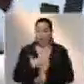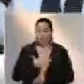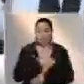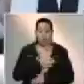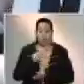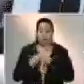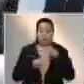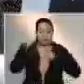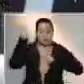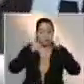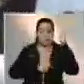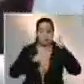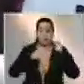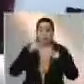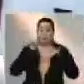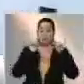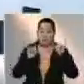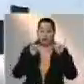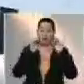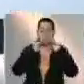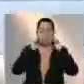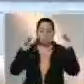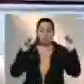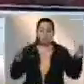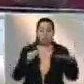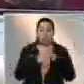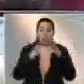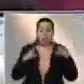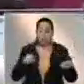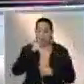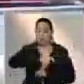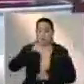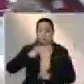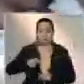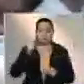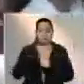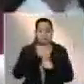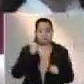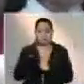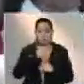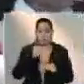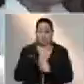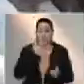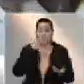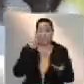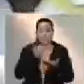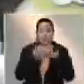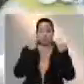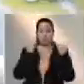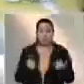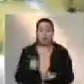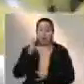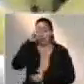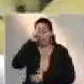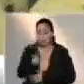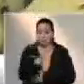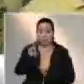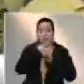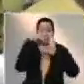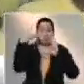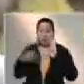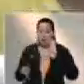Hugo Chávez, le hago un llamado a todos los trabajadores. Exigimos que se respeten nuestros